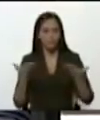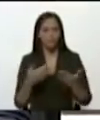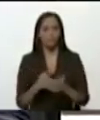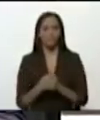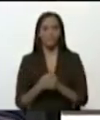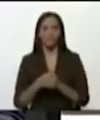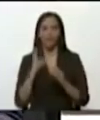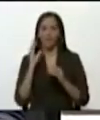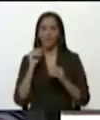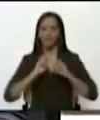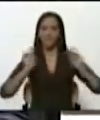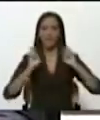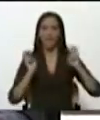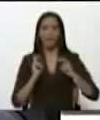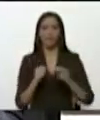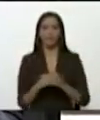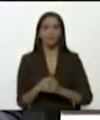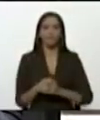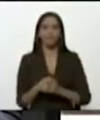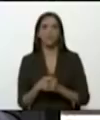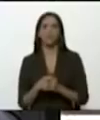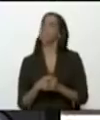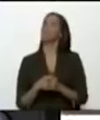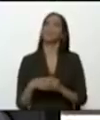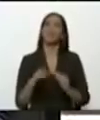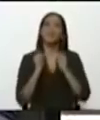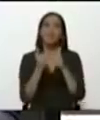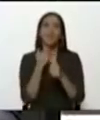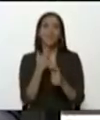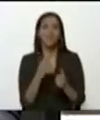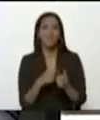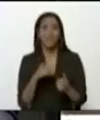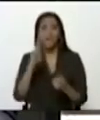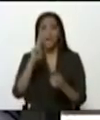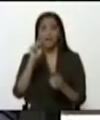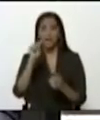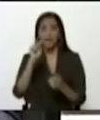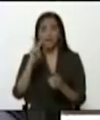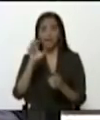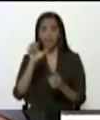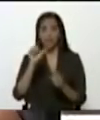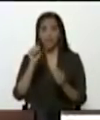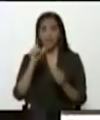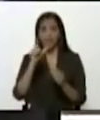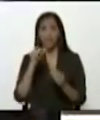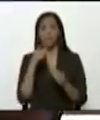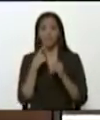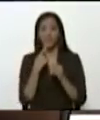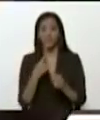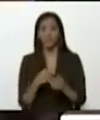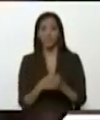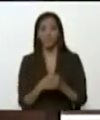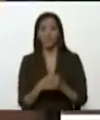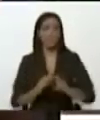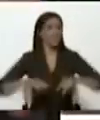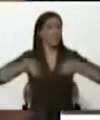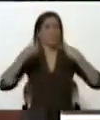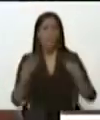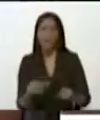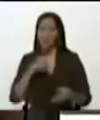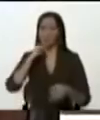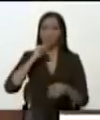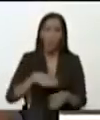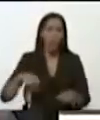tema. Ravel, ¿qué empezó a decir? Ravel empezó a decir, ay, de nuevo la historia del golpe,